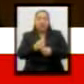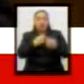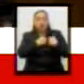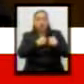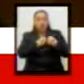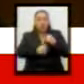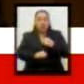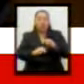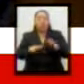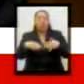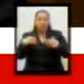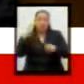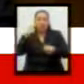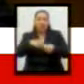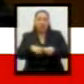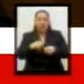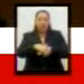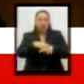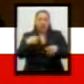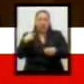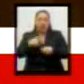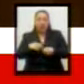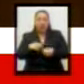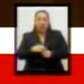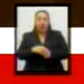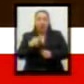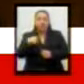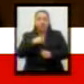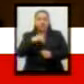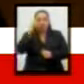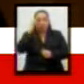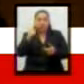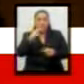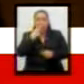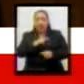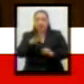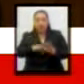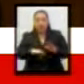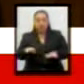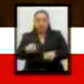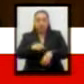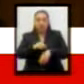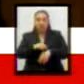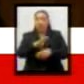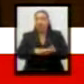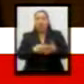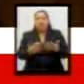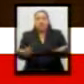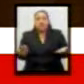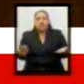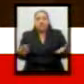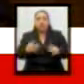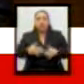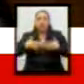puedan asistir a estas asambleas y participar. Porque sabemos que cuando hay niños pequeños, los horarios ya, si son poco flexibles, se vuelven